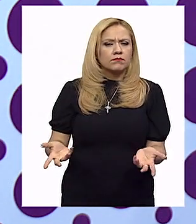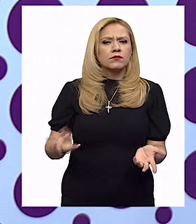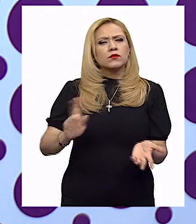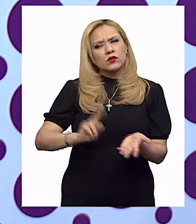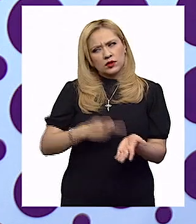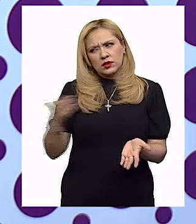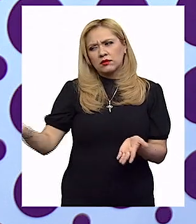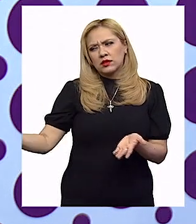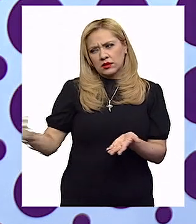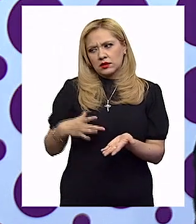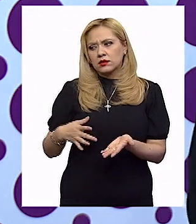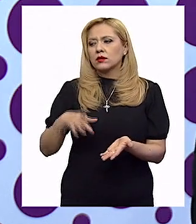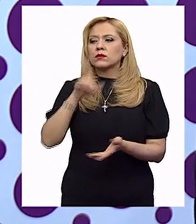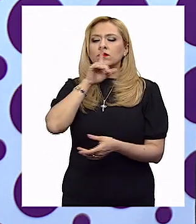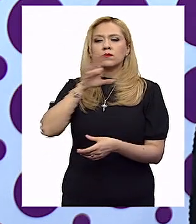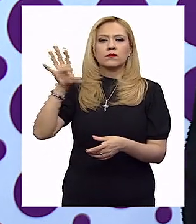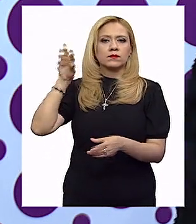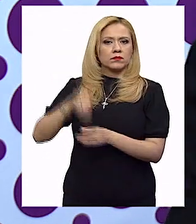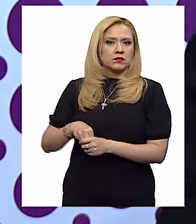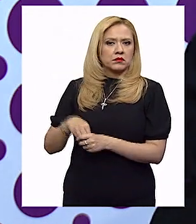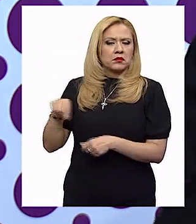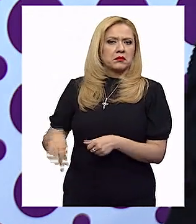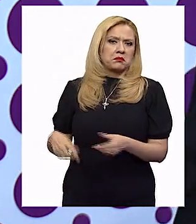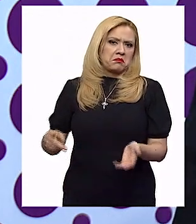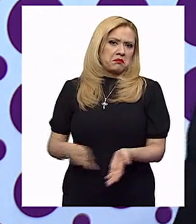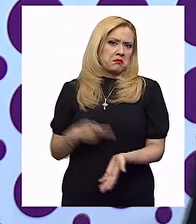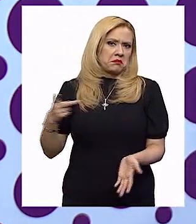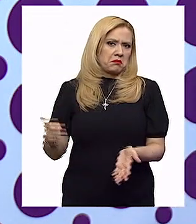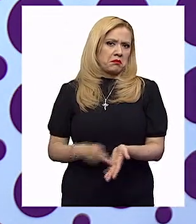manteniendo el anonimato. En México Leaks lo hacemos constantemente.